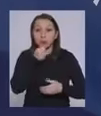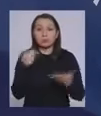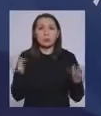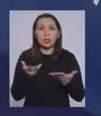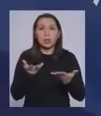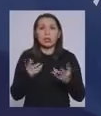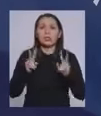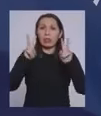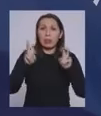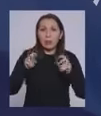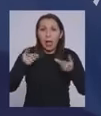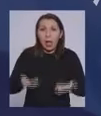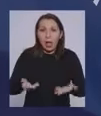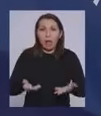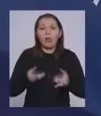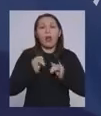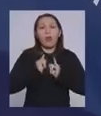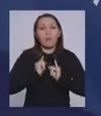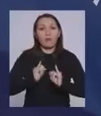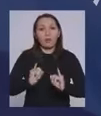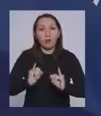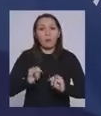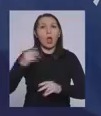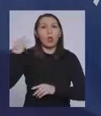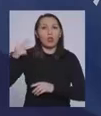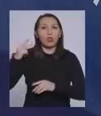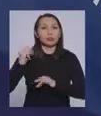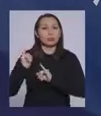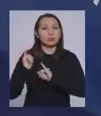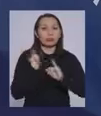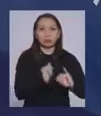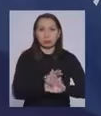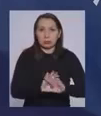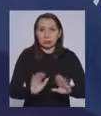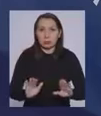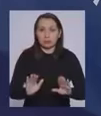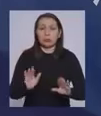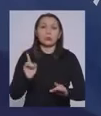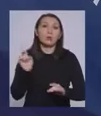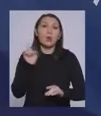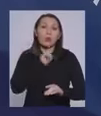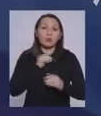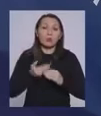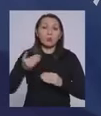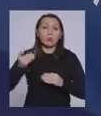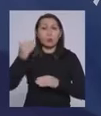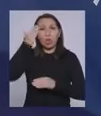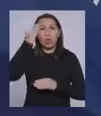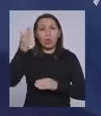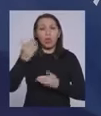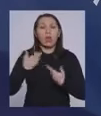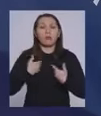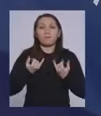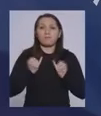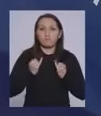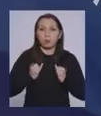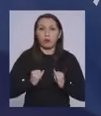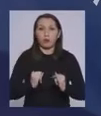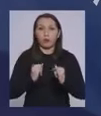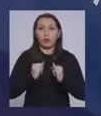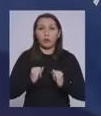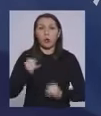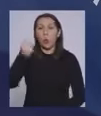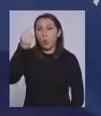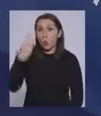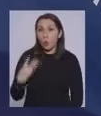para informar y dar noticias. En los últimos días hemos informado que